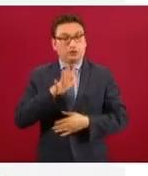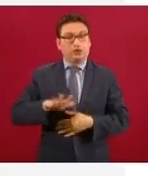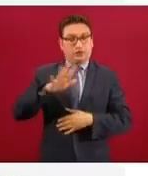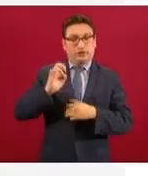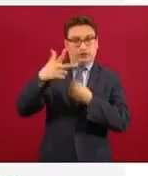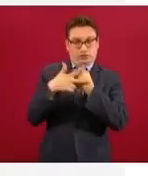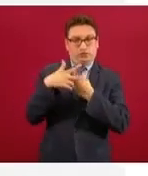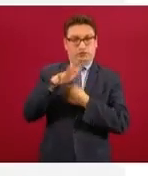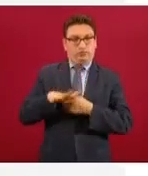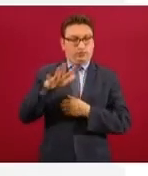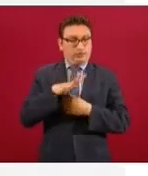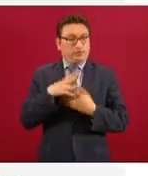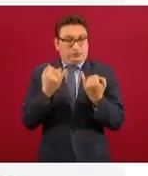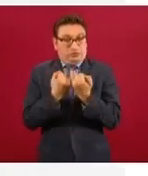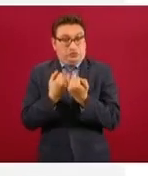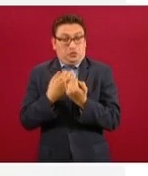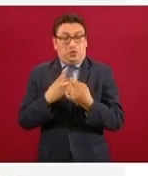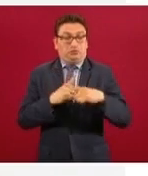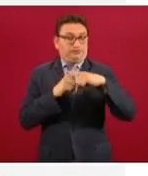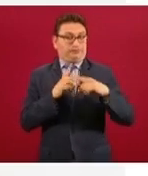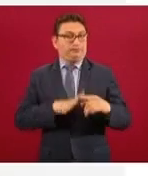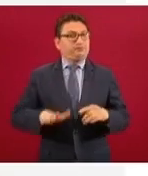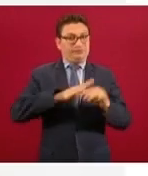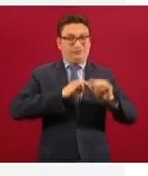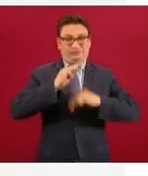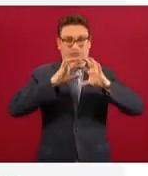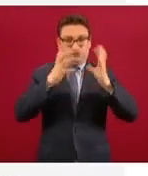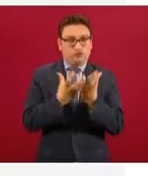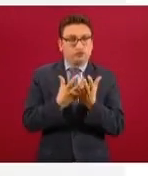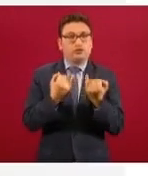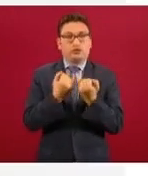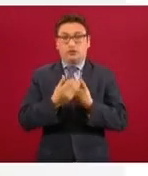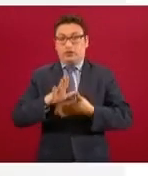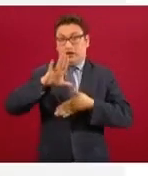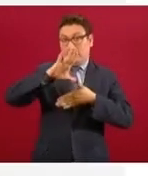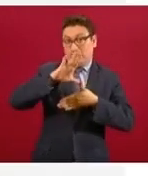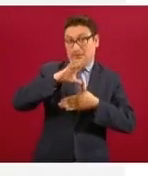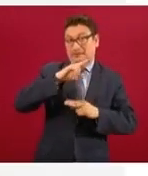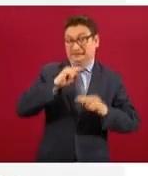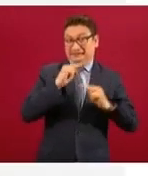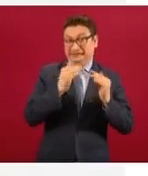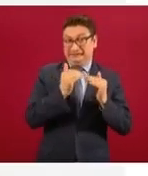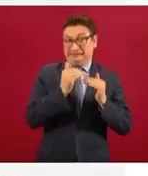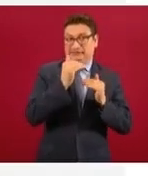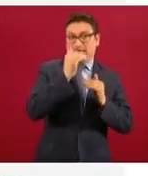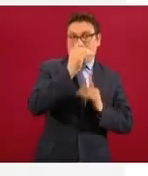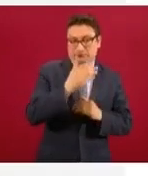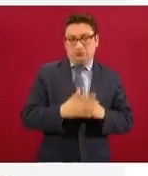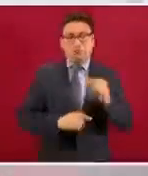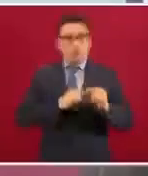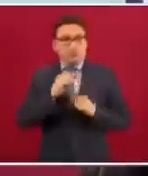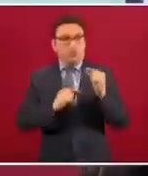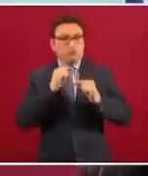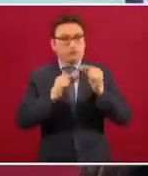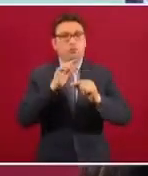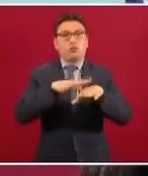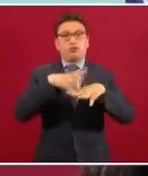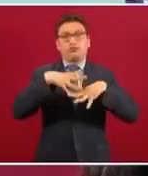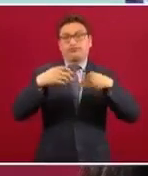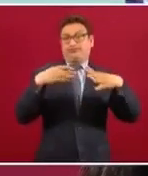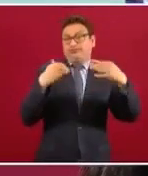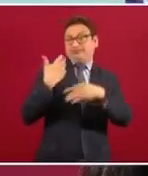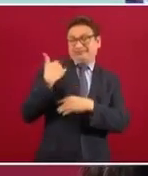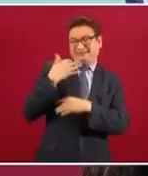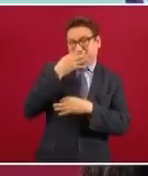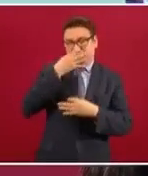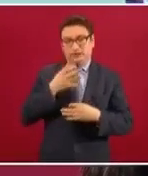y también con consecuencias positivas para el mundo. La región de América va a la alza en la medida en que son epidemias más